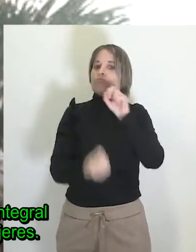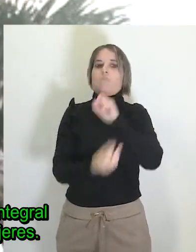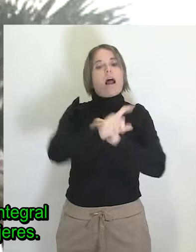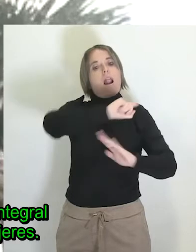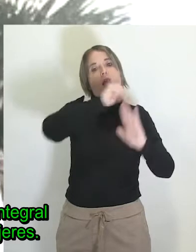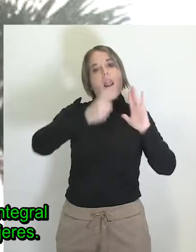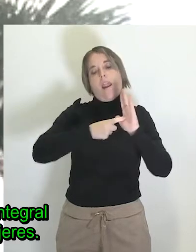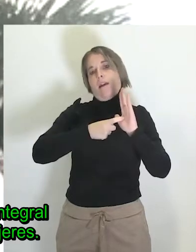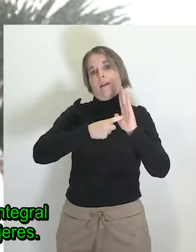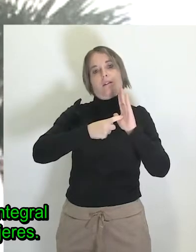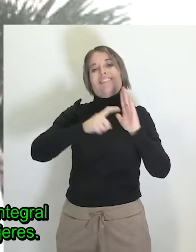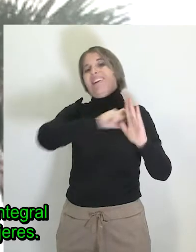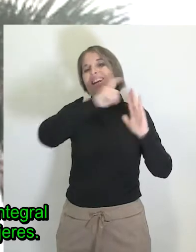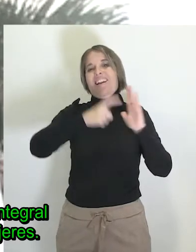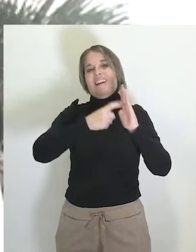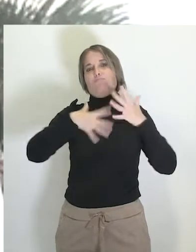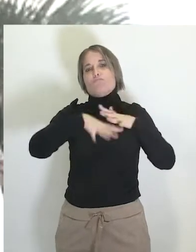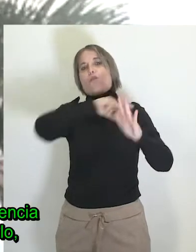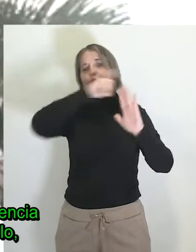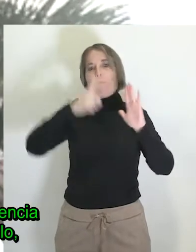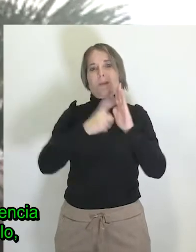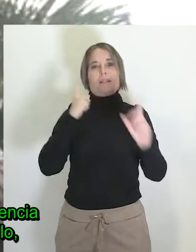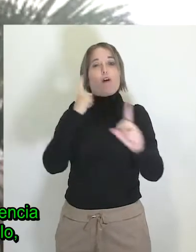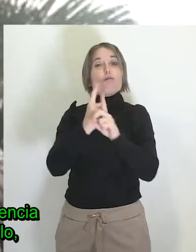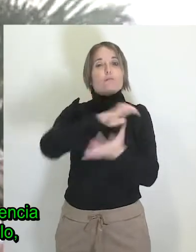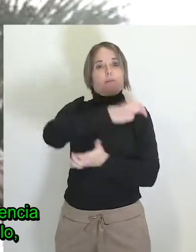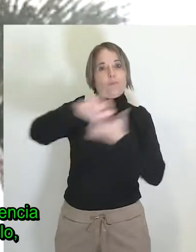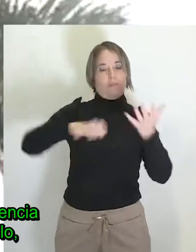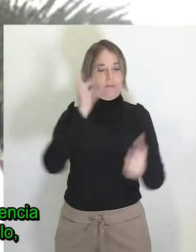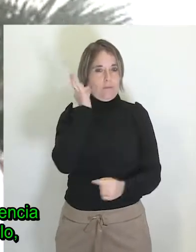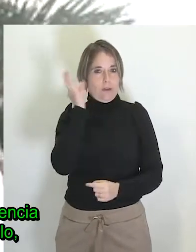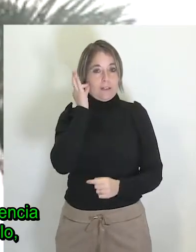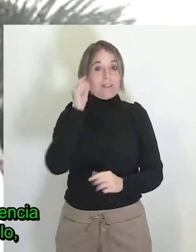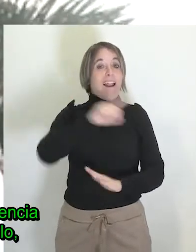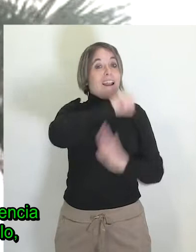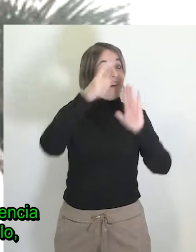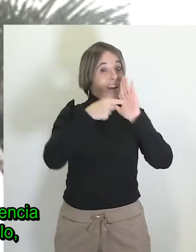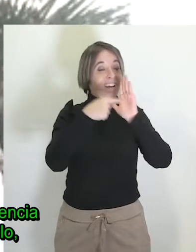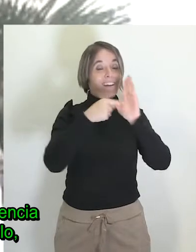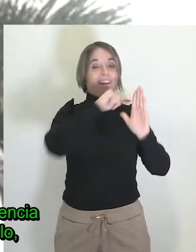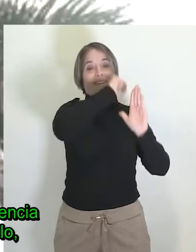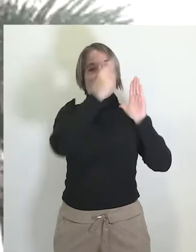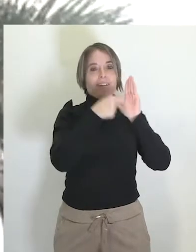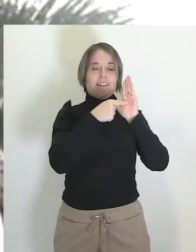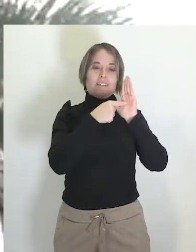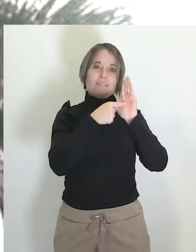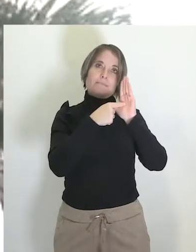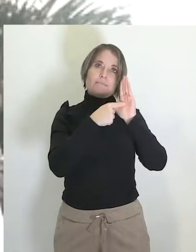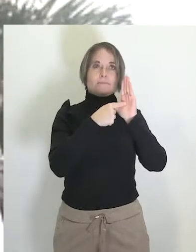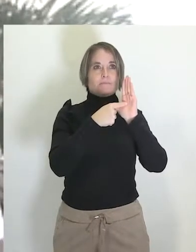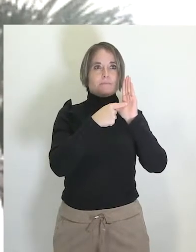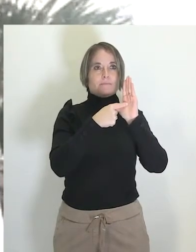ley integral contra la violencia hacia las mujeres. Y esta ley integral contra la violencia hacia las mujeres, por ejemplo,